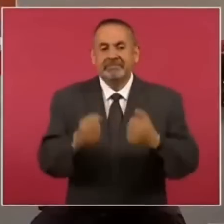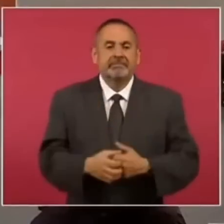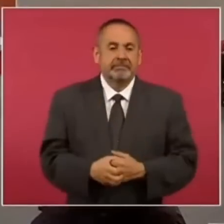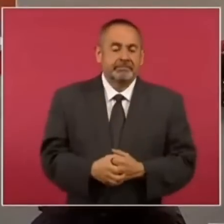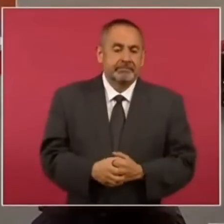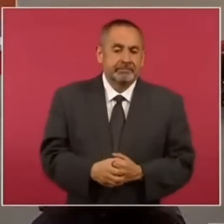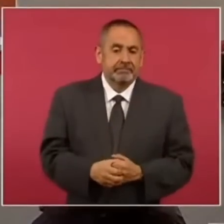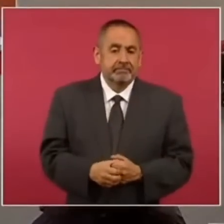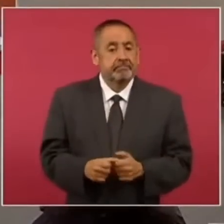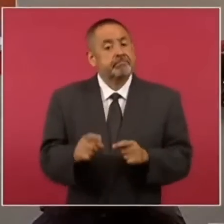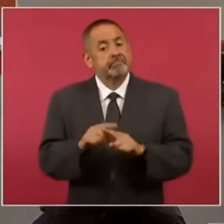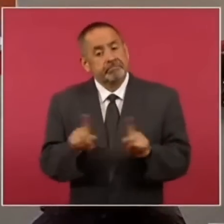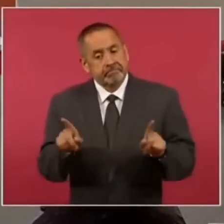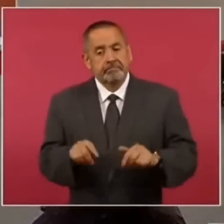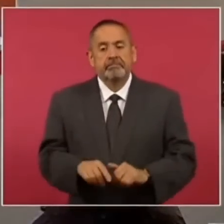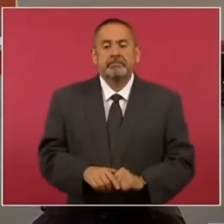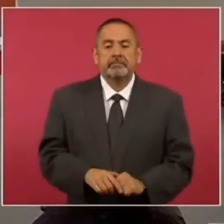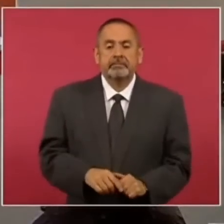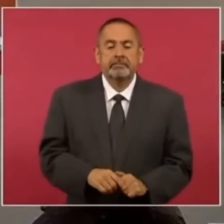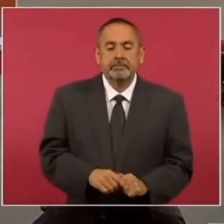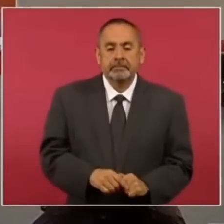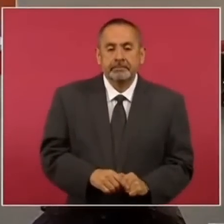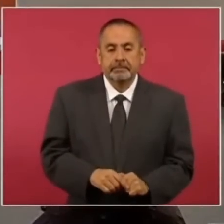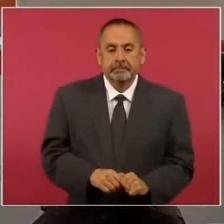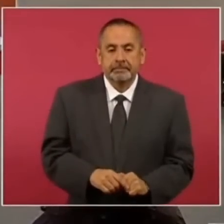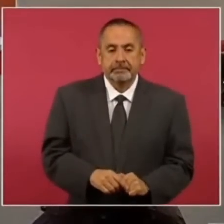En cambio,